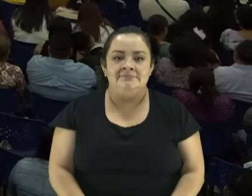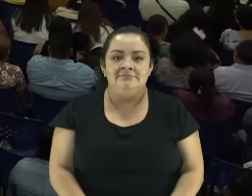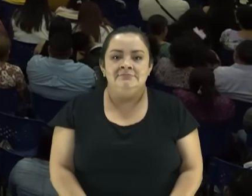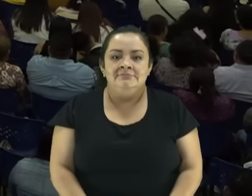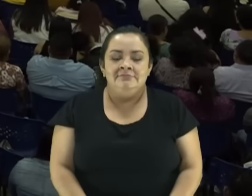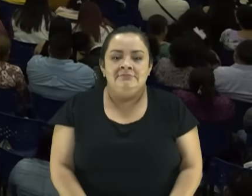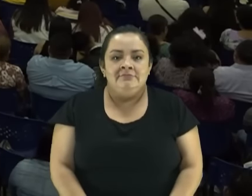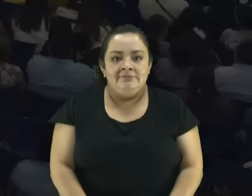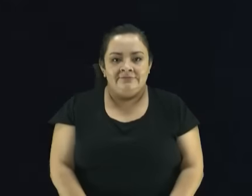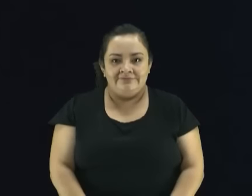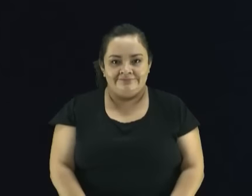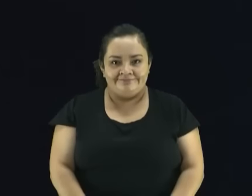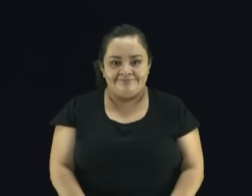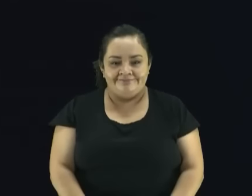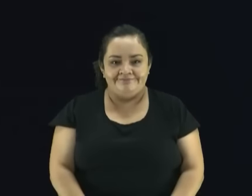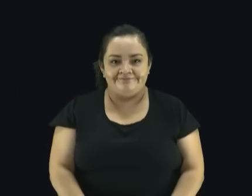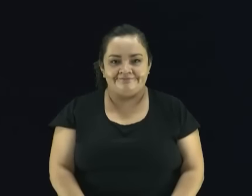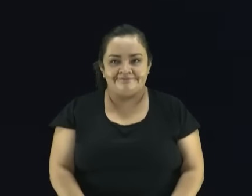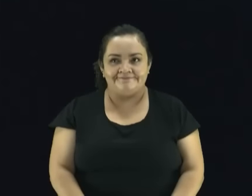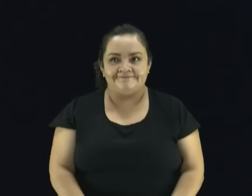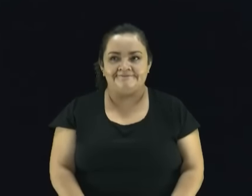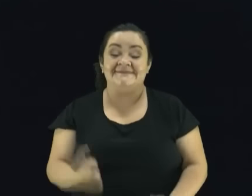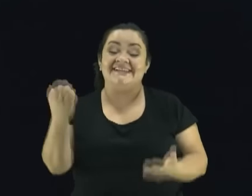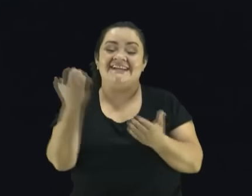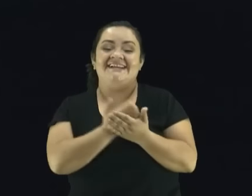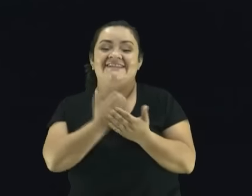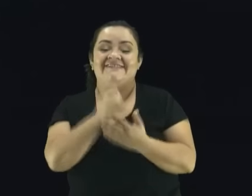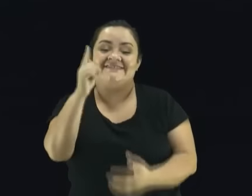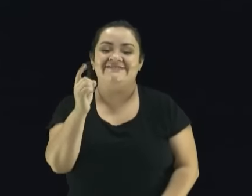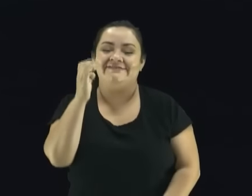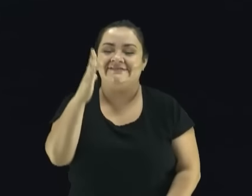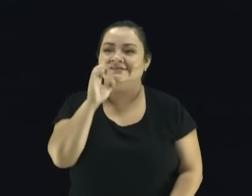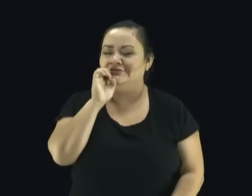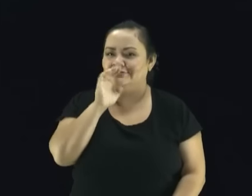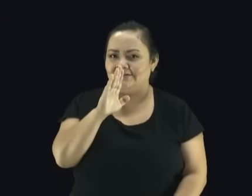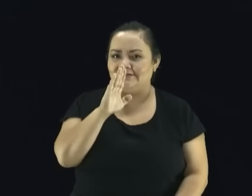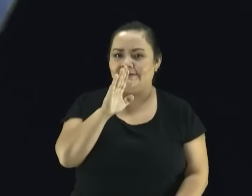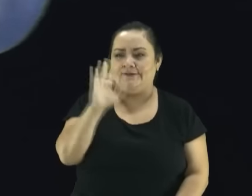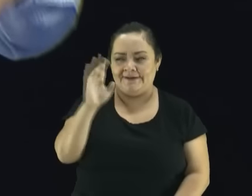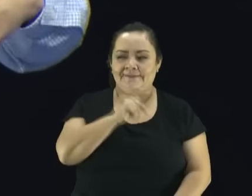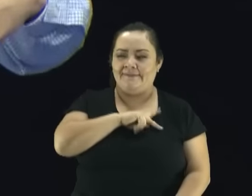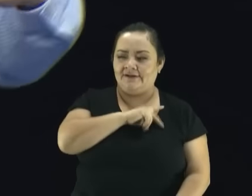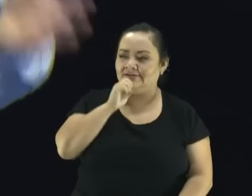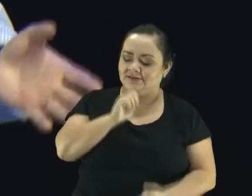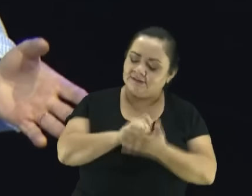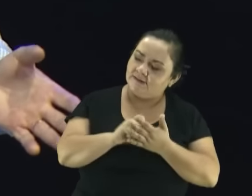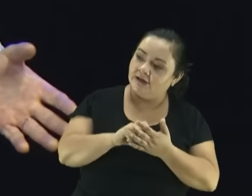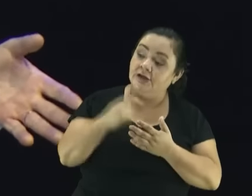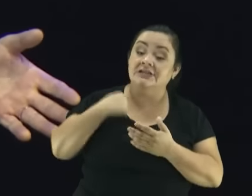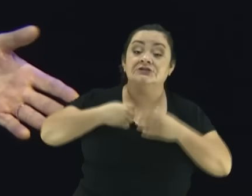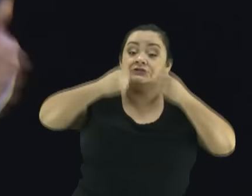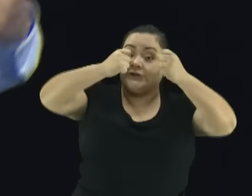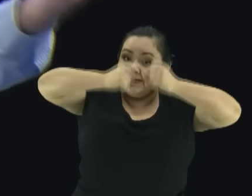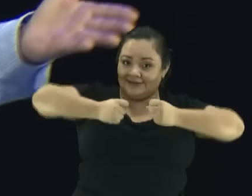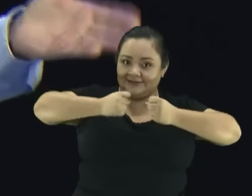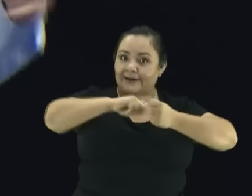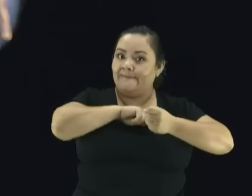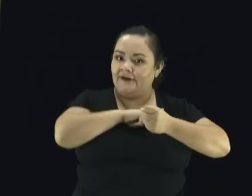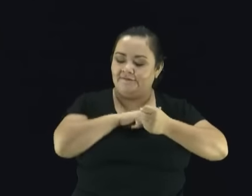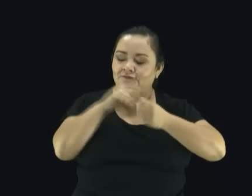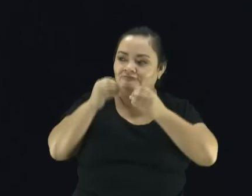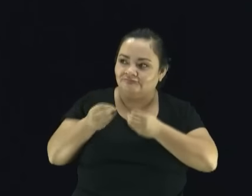Exacto el evangelio de Cristo amigo es tan poderoso le está diciendo Pablo a Timoteo Mira esta cartita te la escribí en la cárcel desde Roma te la